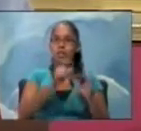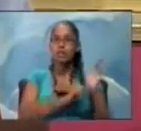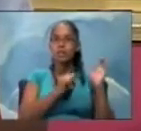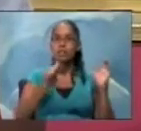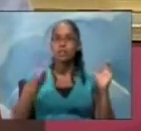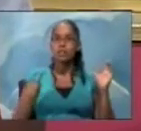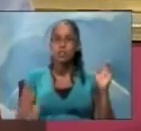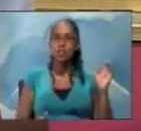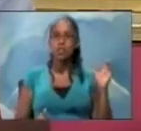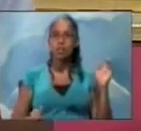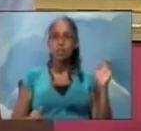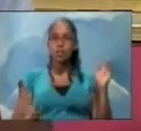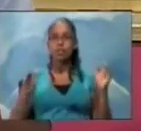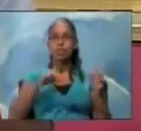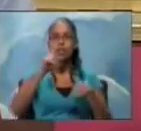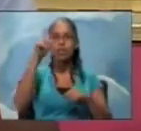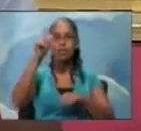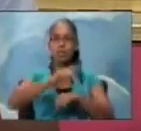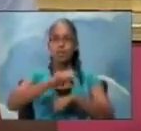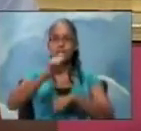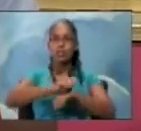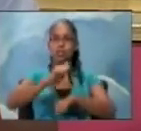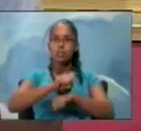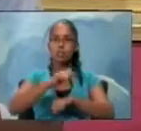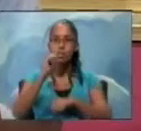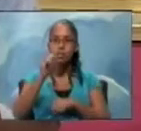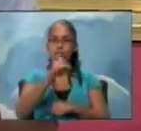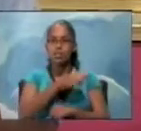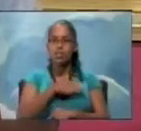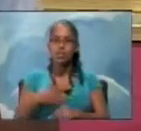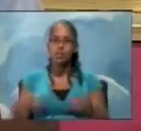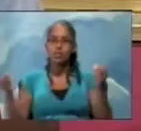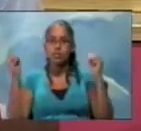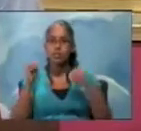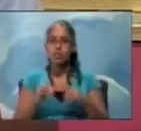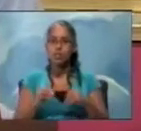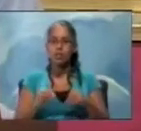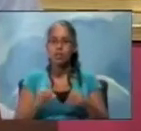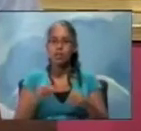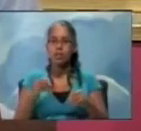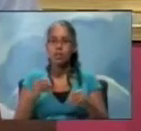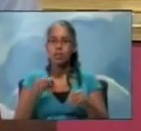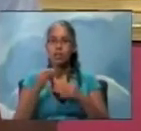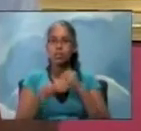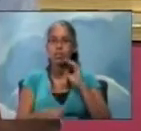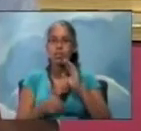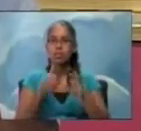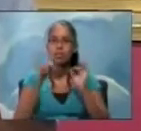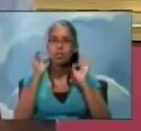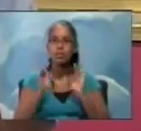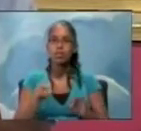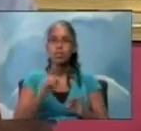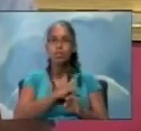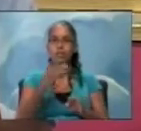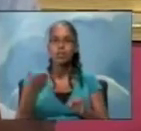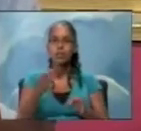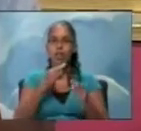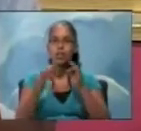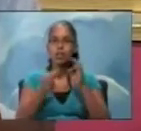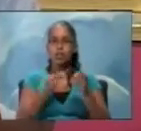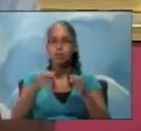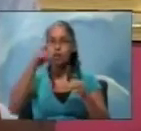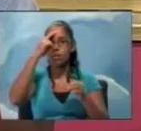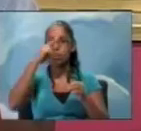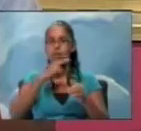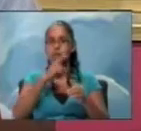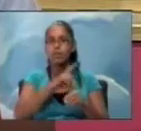Jesucristo está en el templo. Y quiero recalcar, hacer más énfasis en lo que ha explicado el panel, de